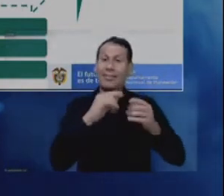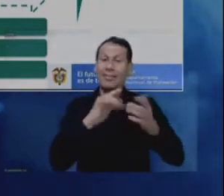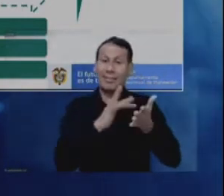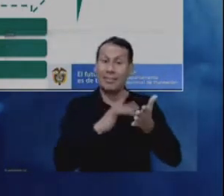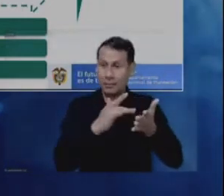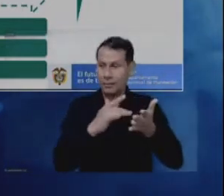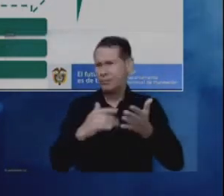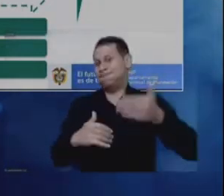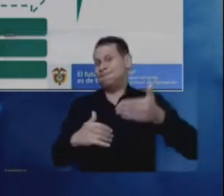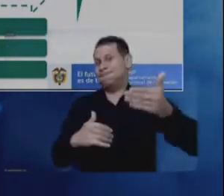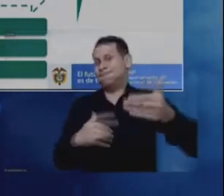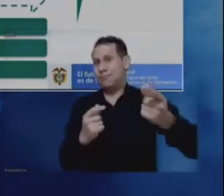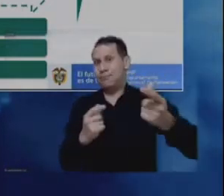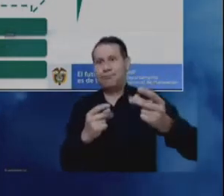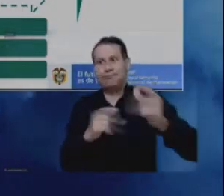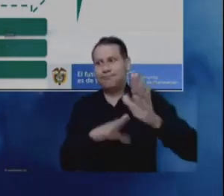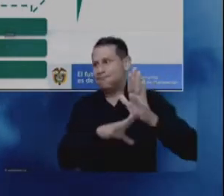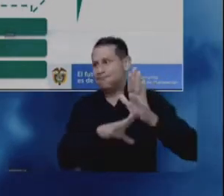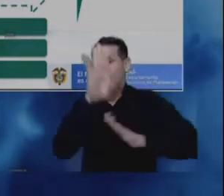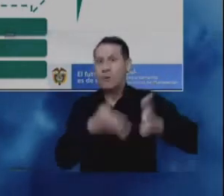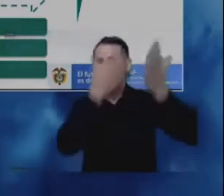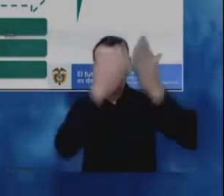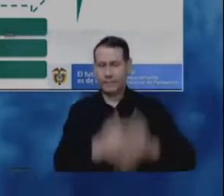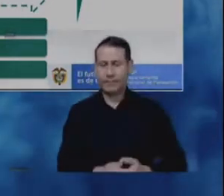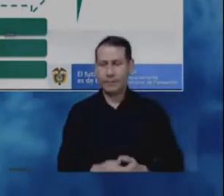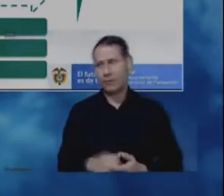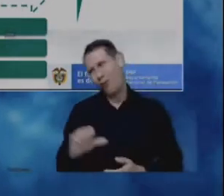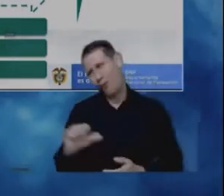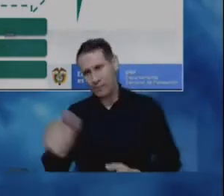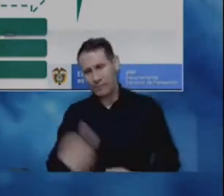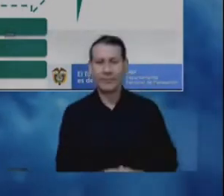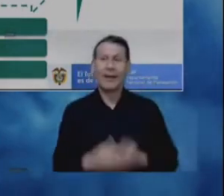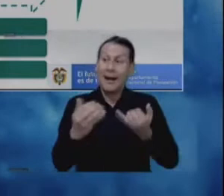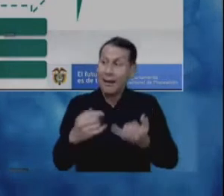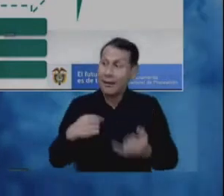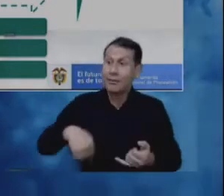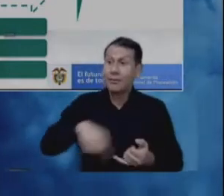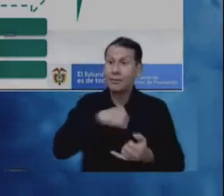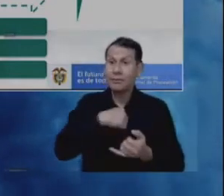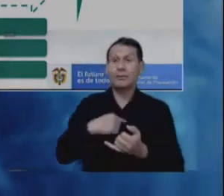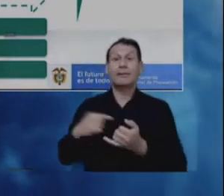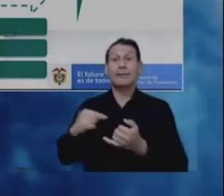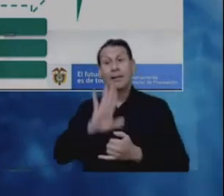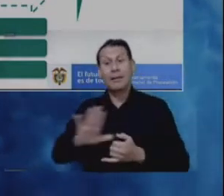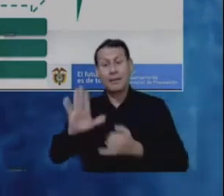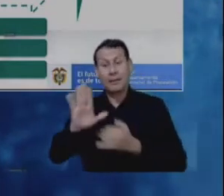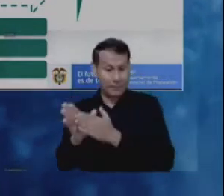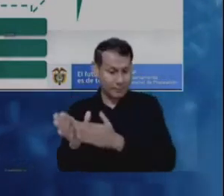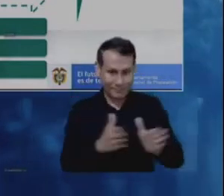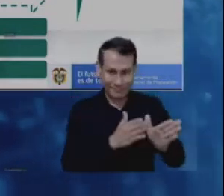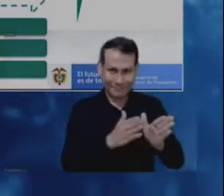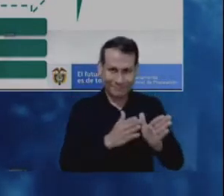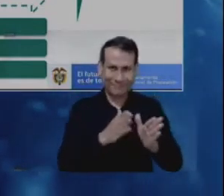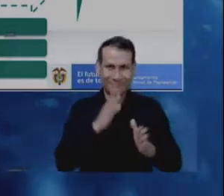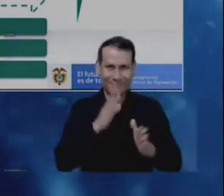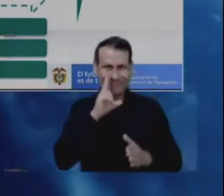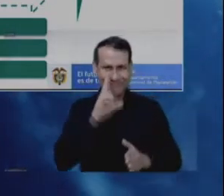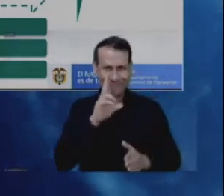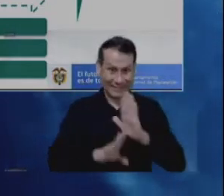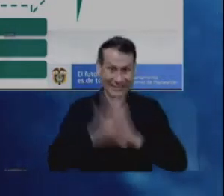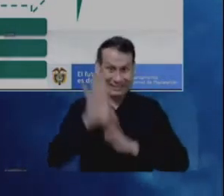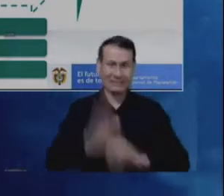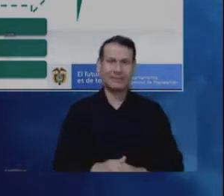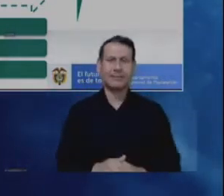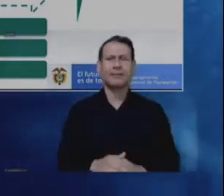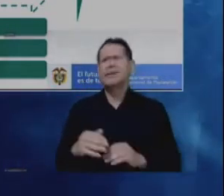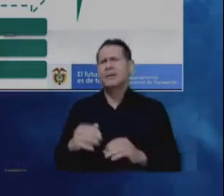básicamente nosotros desde el Departamento Nacional de Planeación, desde la Dirección de Desarrollo Digital, básicamente que trabajamos casi que todos los eslabones de esta cadena de